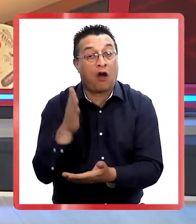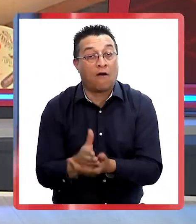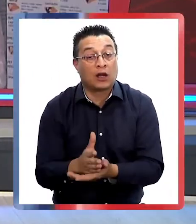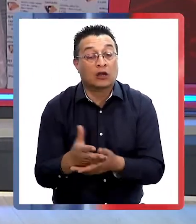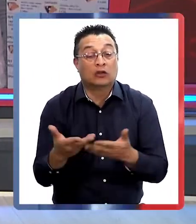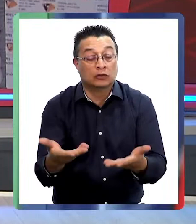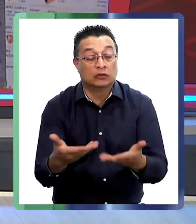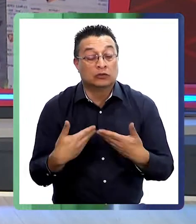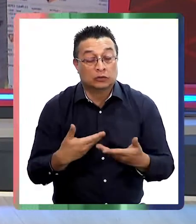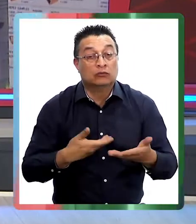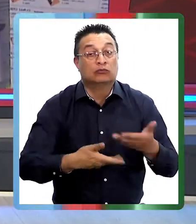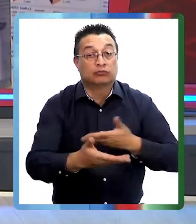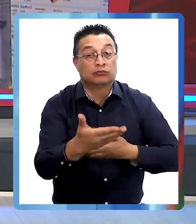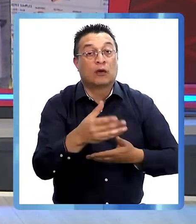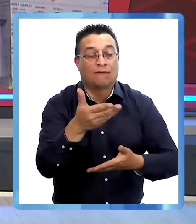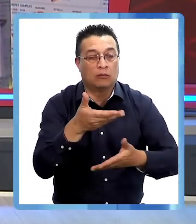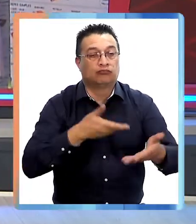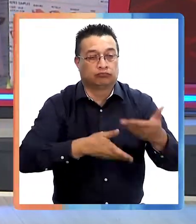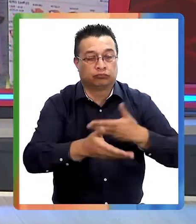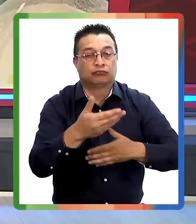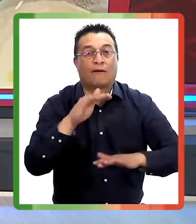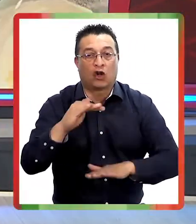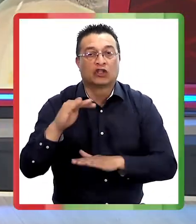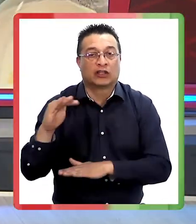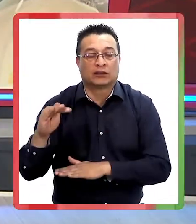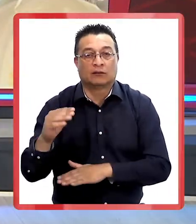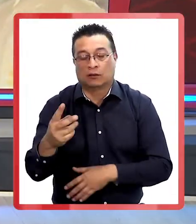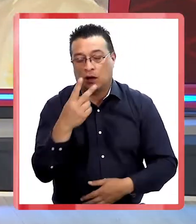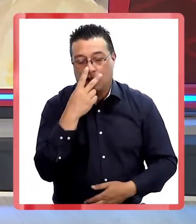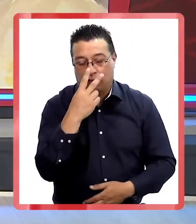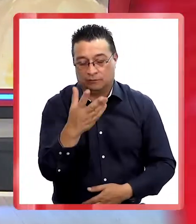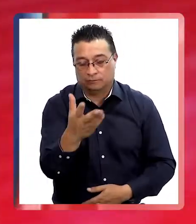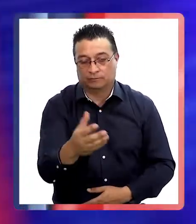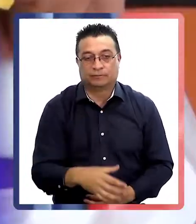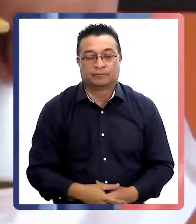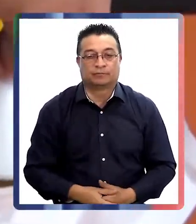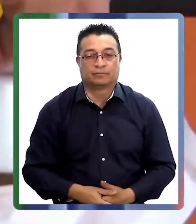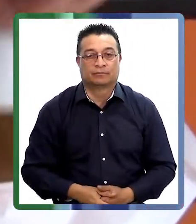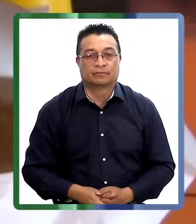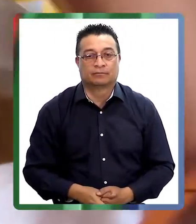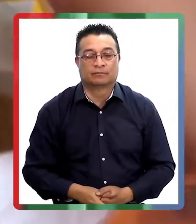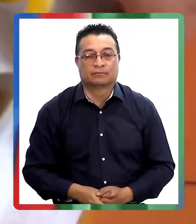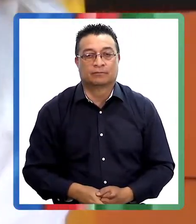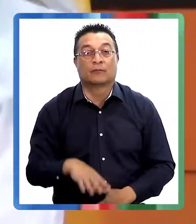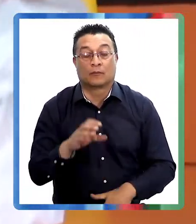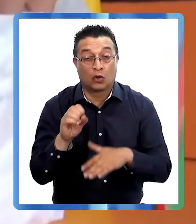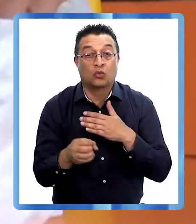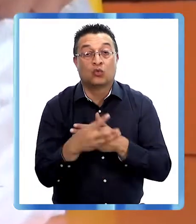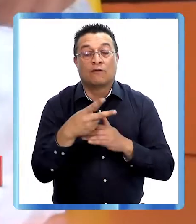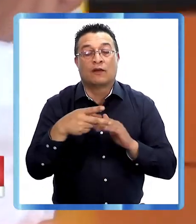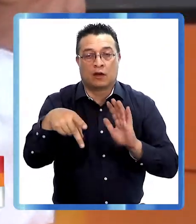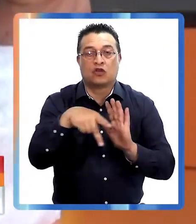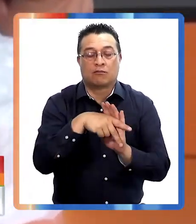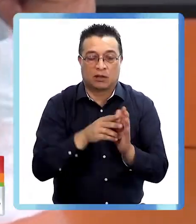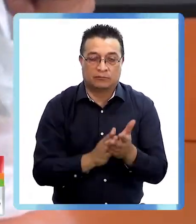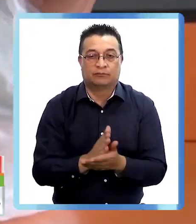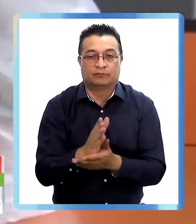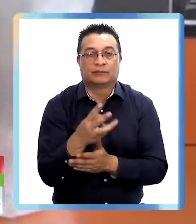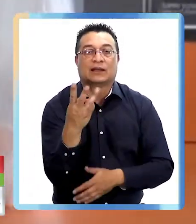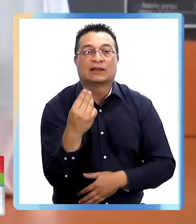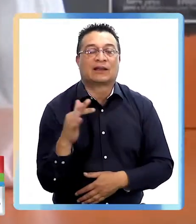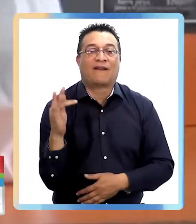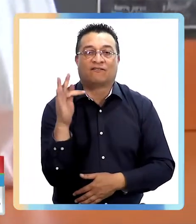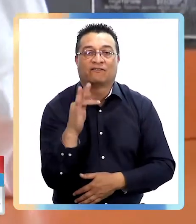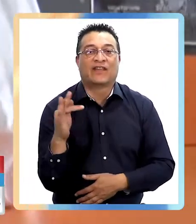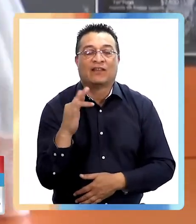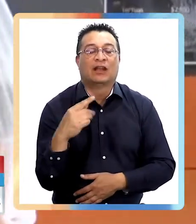entregar y recibir botellas retornables. Telecanal de Talca nos explica. Una nueva norma entró en vigencia el 13 de